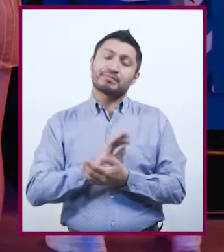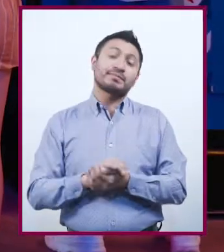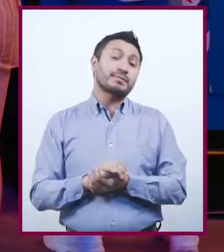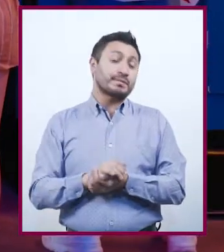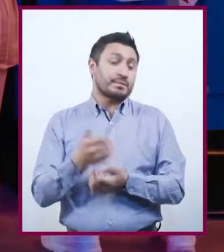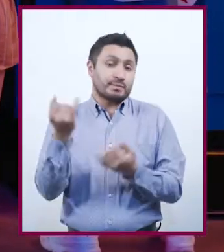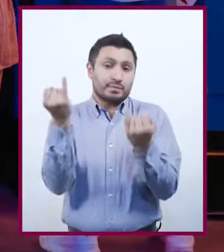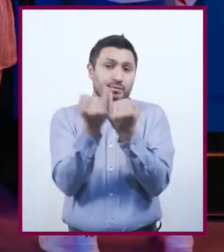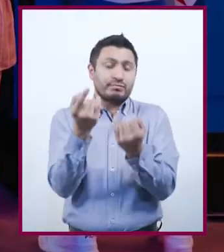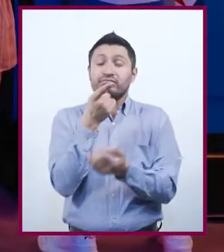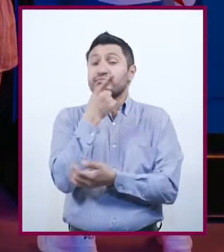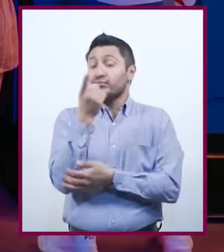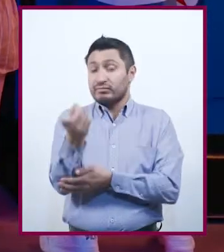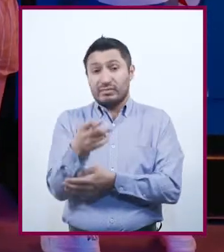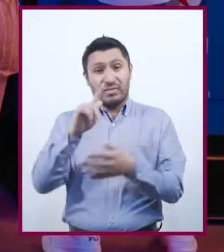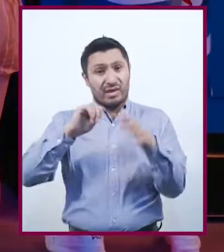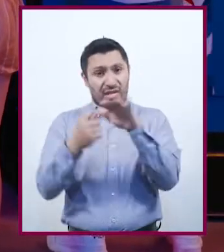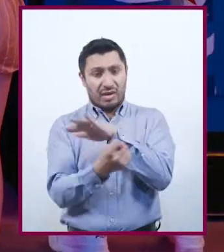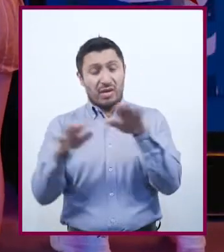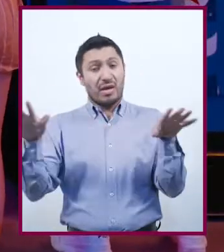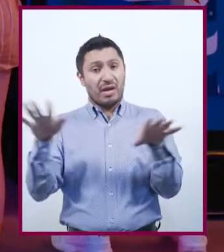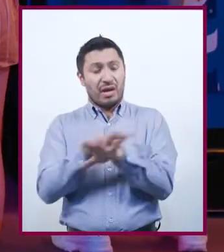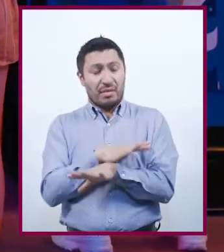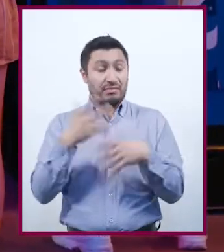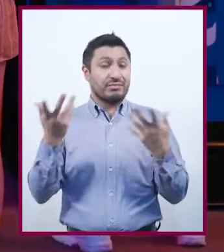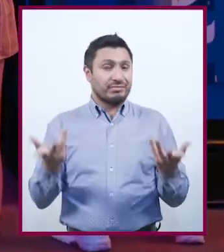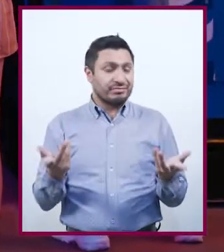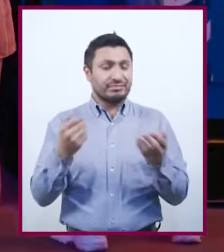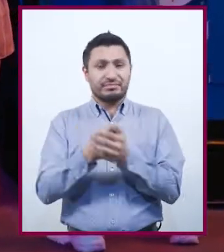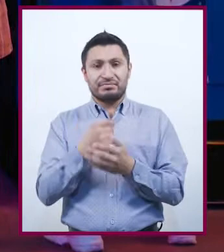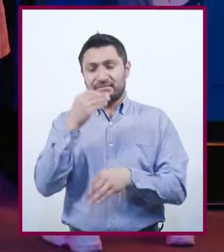su juventud e incluso su infancia